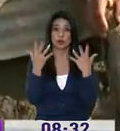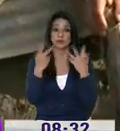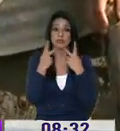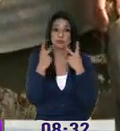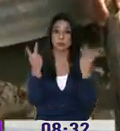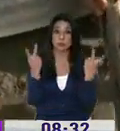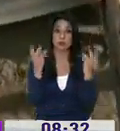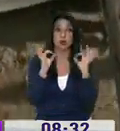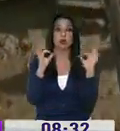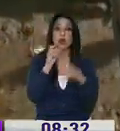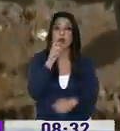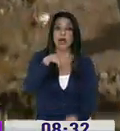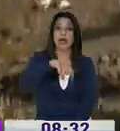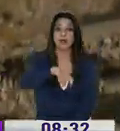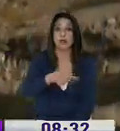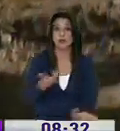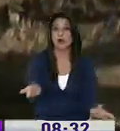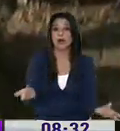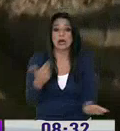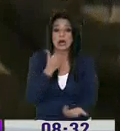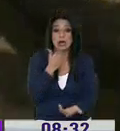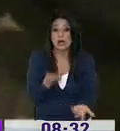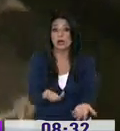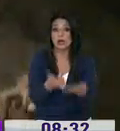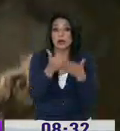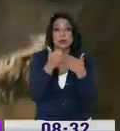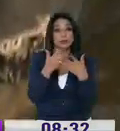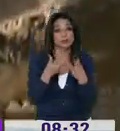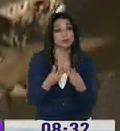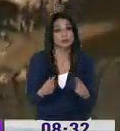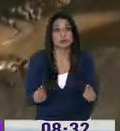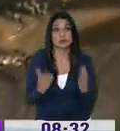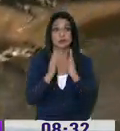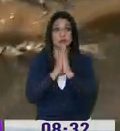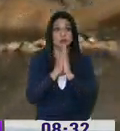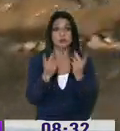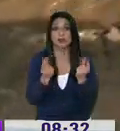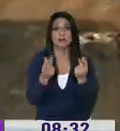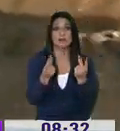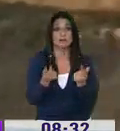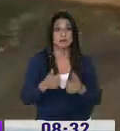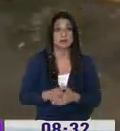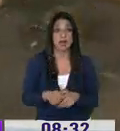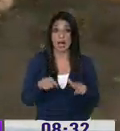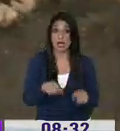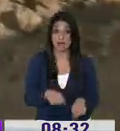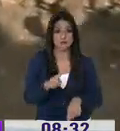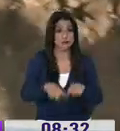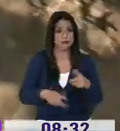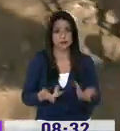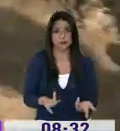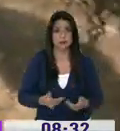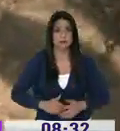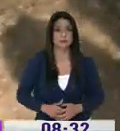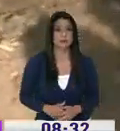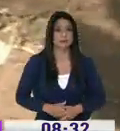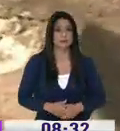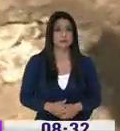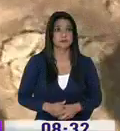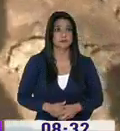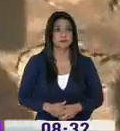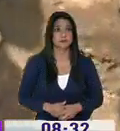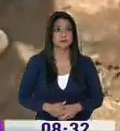empresa que corresponda no para que nos echó una mano y nos solucione de la manera más pronta esto porque no no puede estar así esto incluso